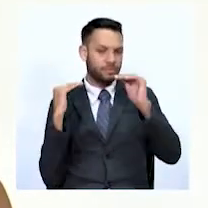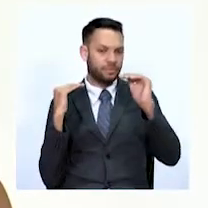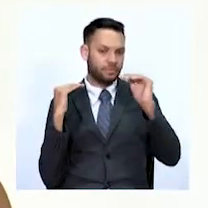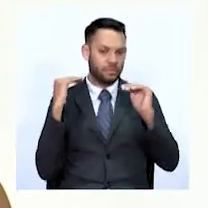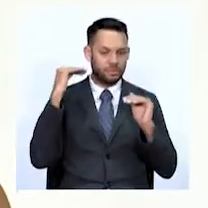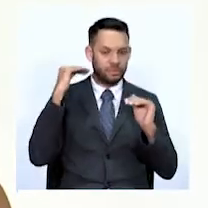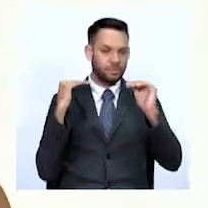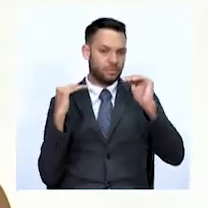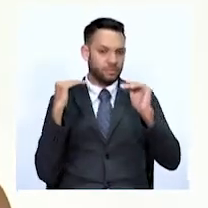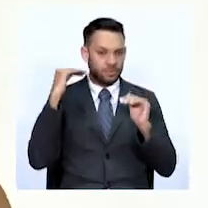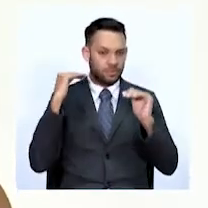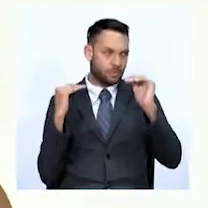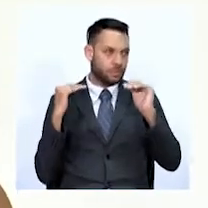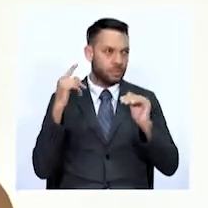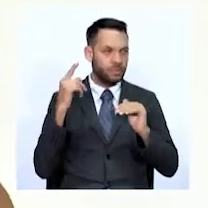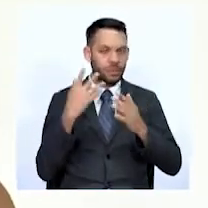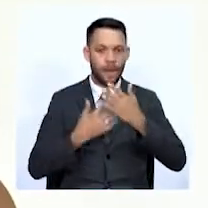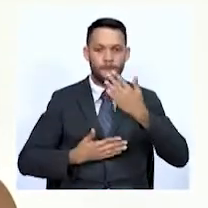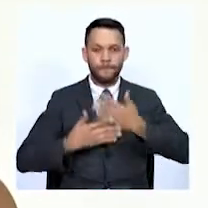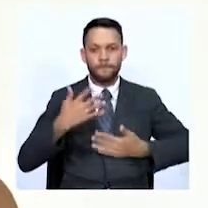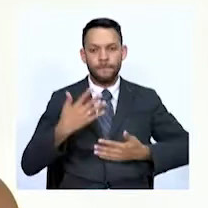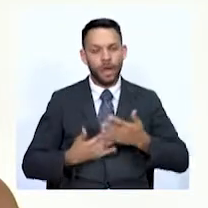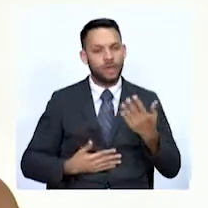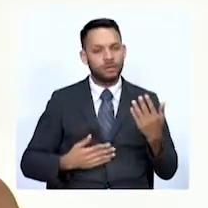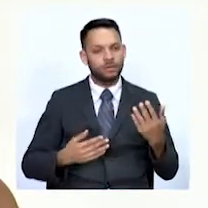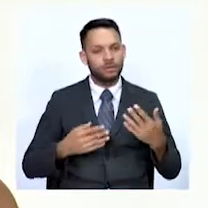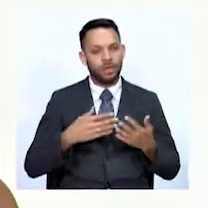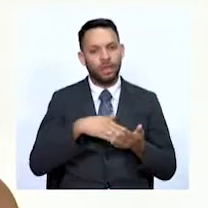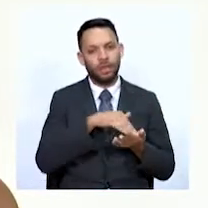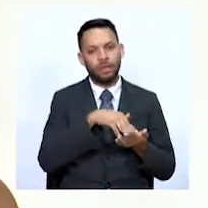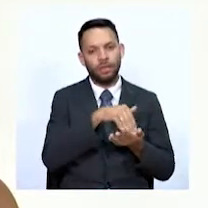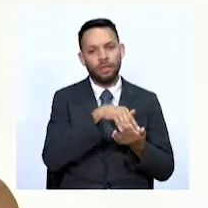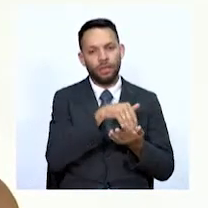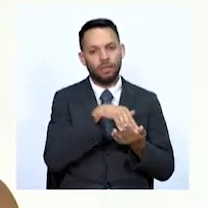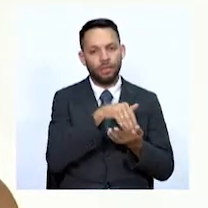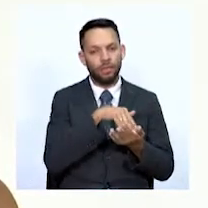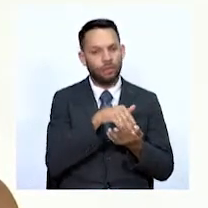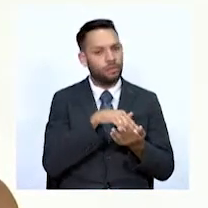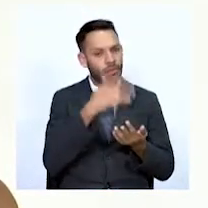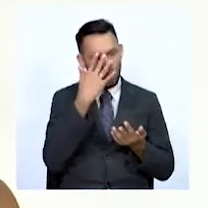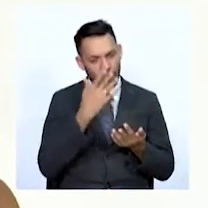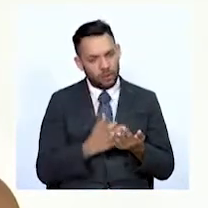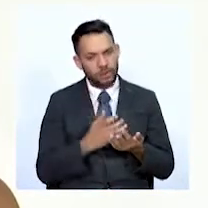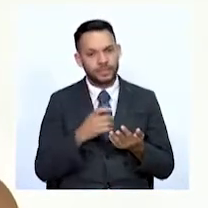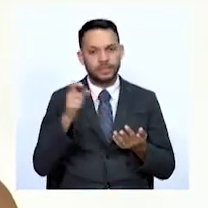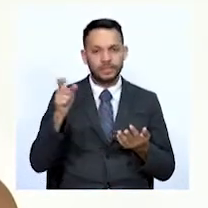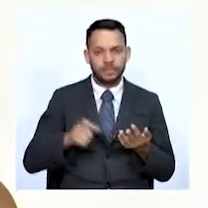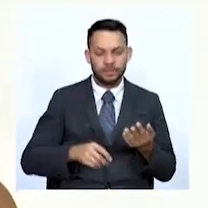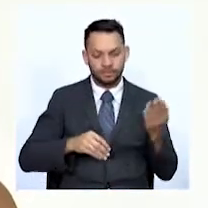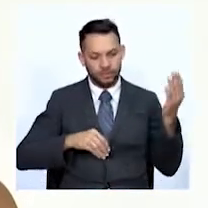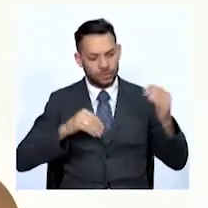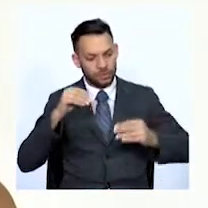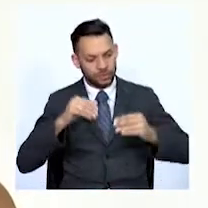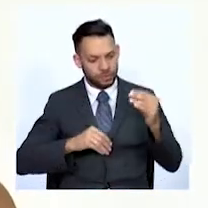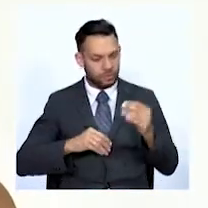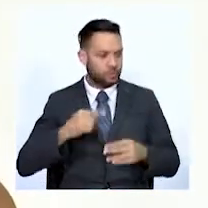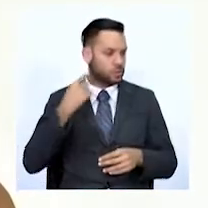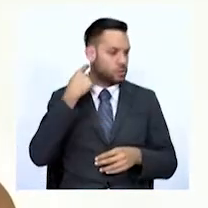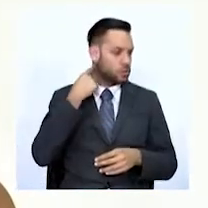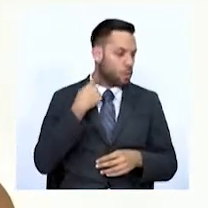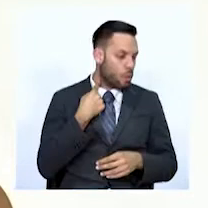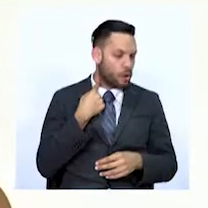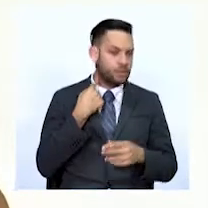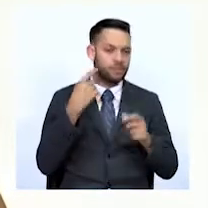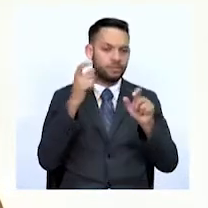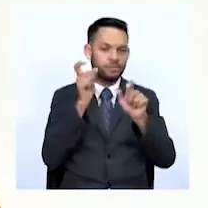qué necesariamente dormirse las manos. Hay que hacerle algo complementario y determinar cómo está la parte cervical, cómo está el cuello, cómo